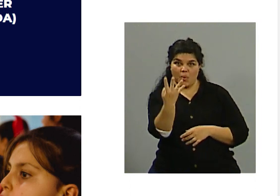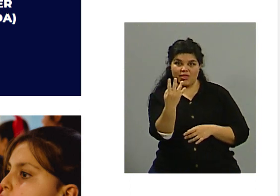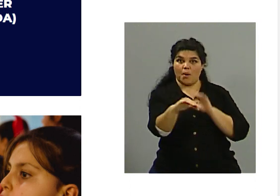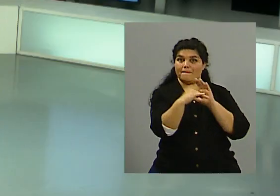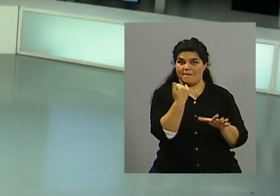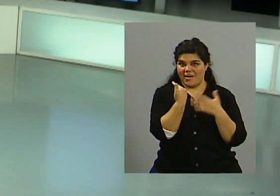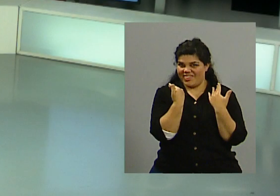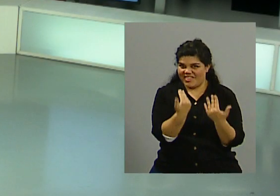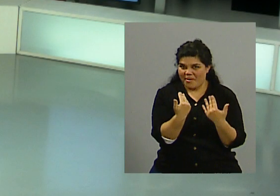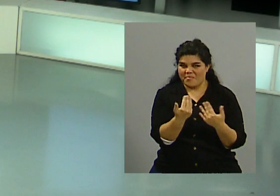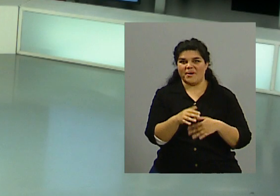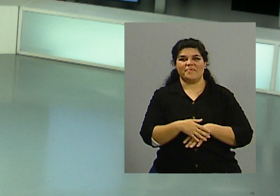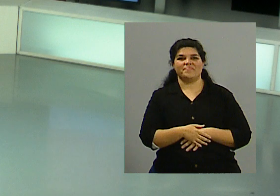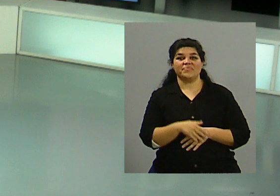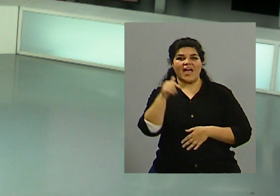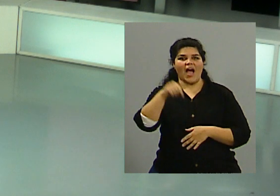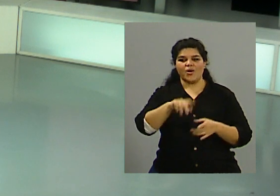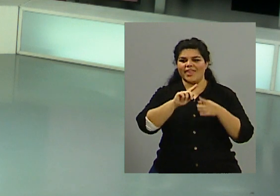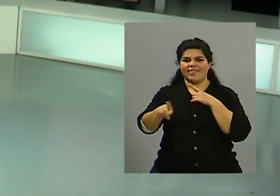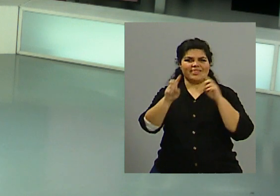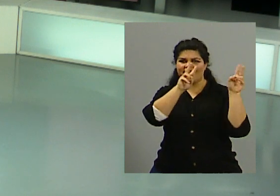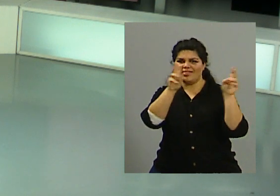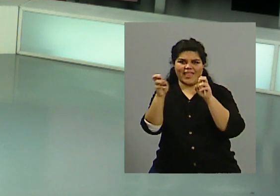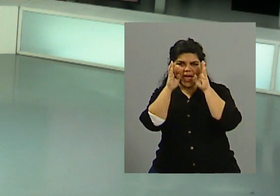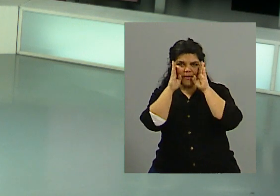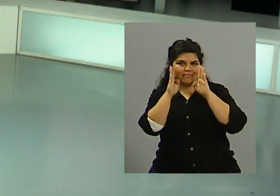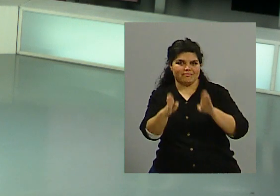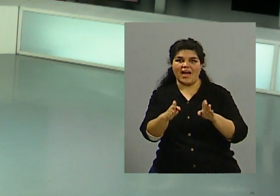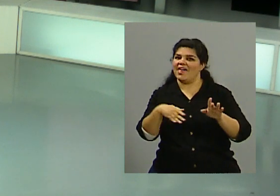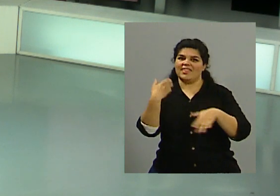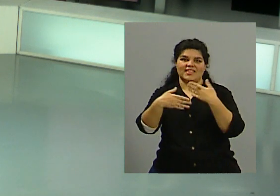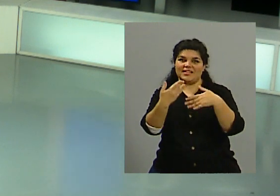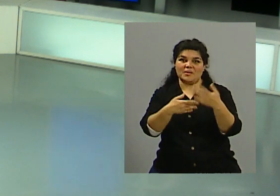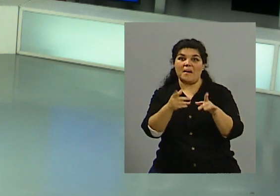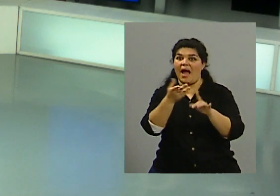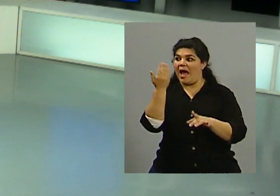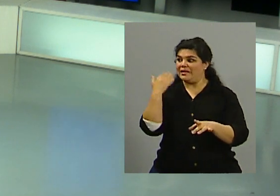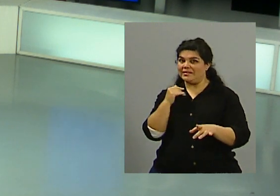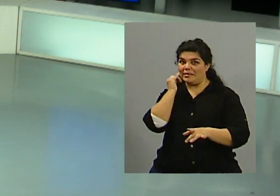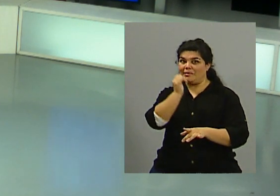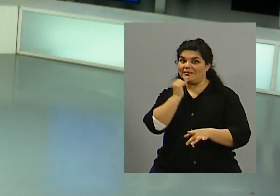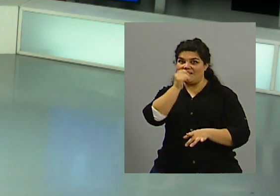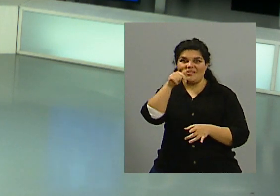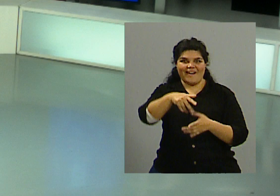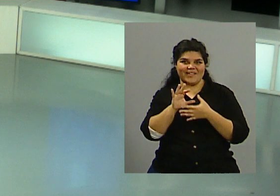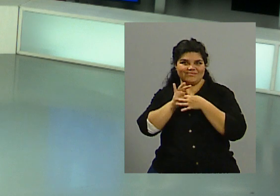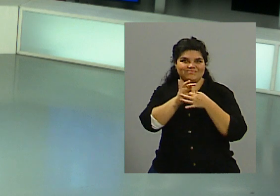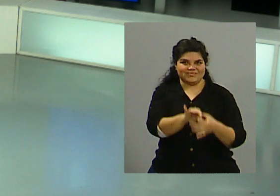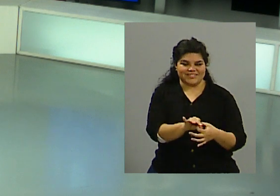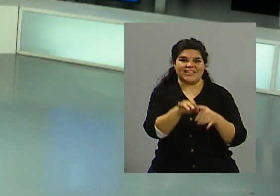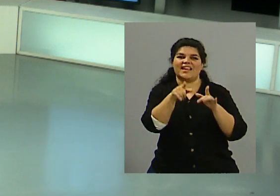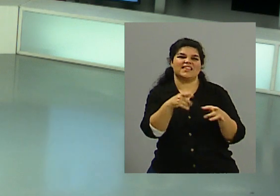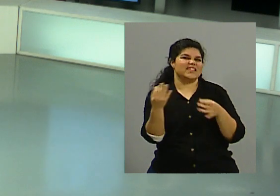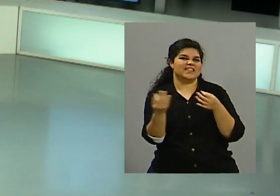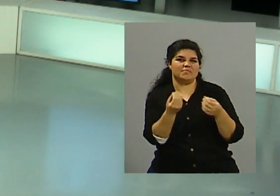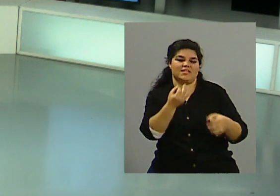2615-174404. Y vamos directamente al tema que desarrollamos al principio del programa, que tiene que ver con la educación especial.